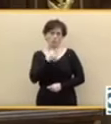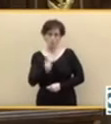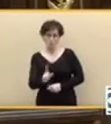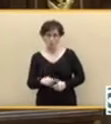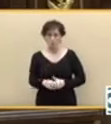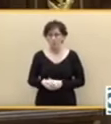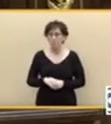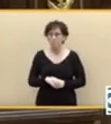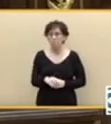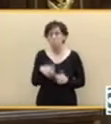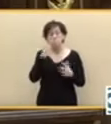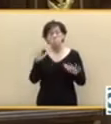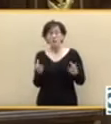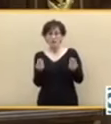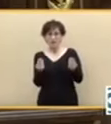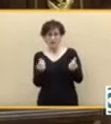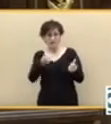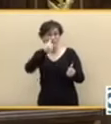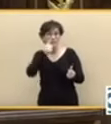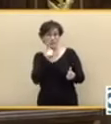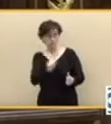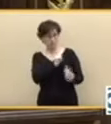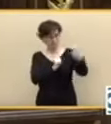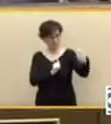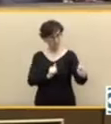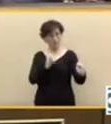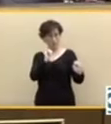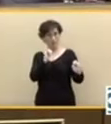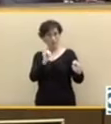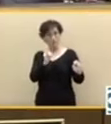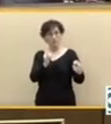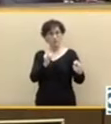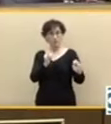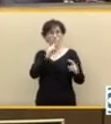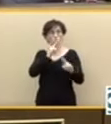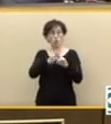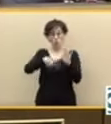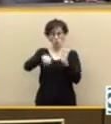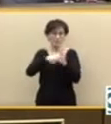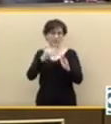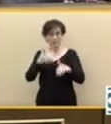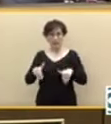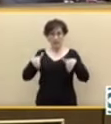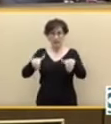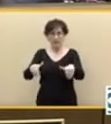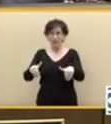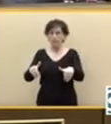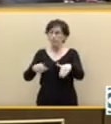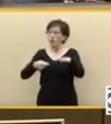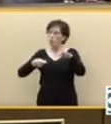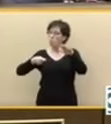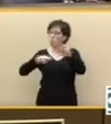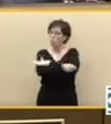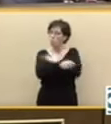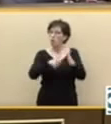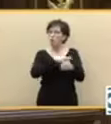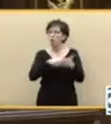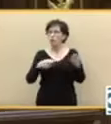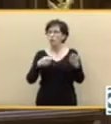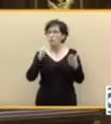que hoy nos acompaña y que figura como candidato, percibió la moción como una epifanía, una